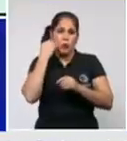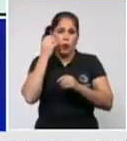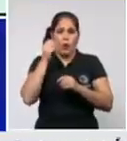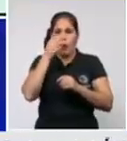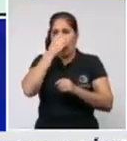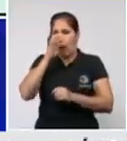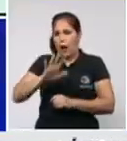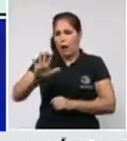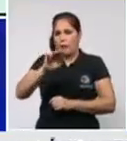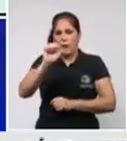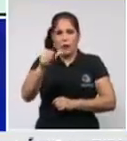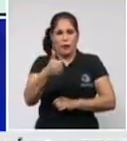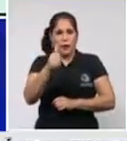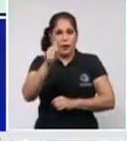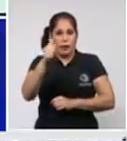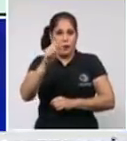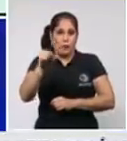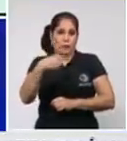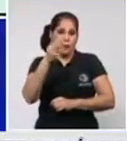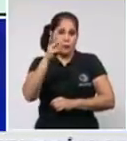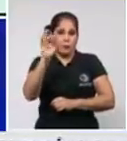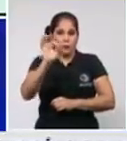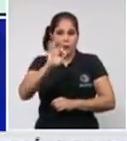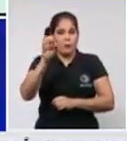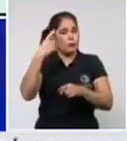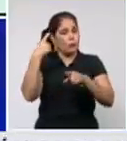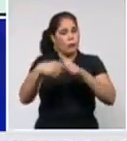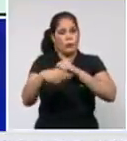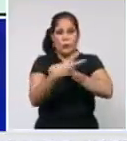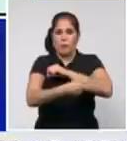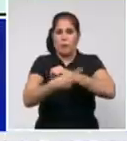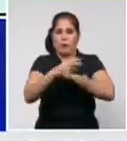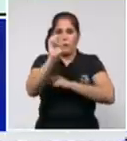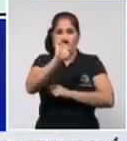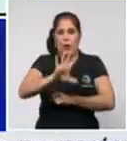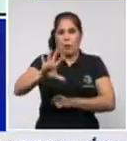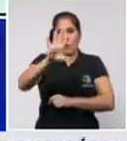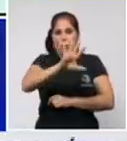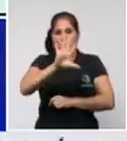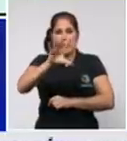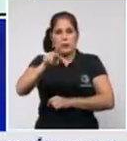el 10,3%, otros países de Europa, que es el